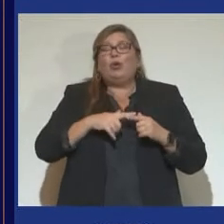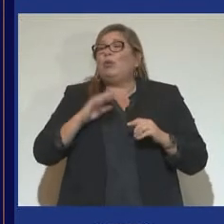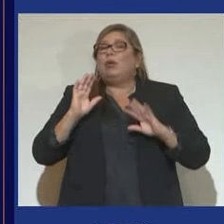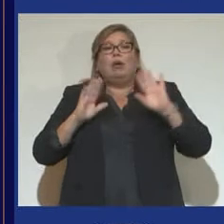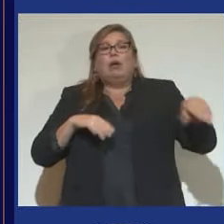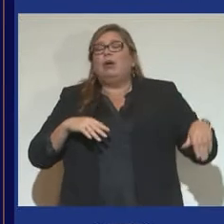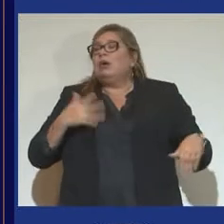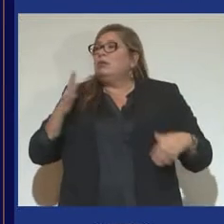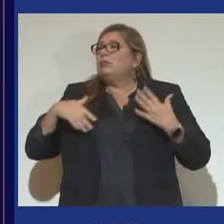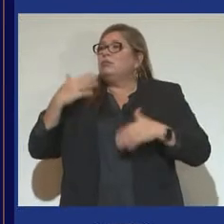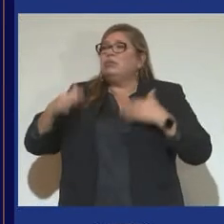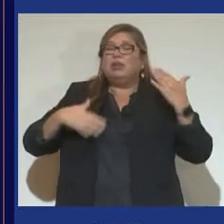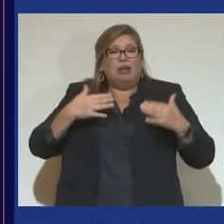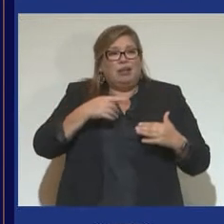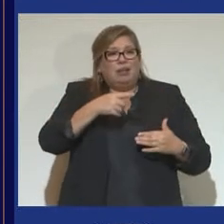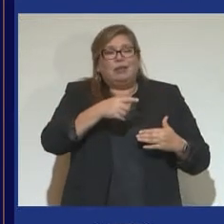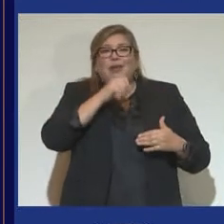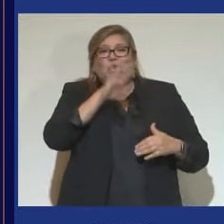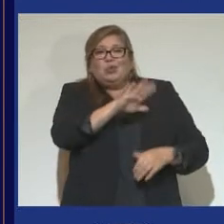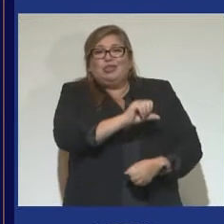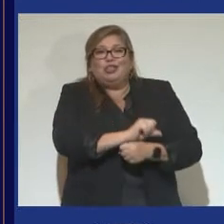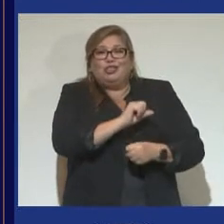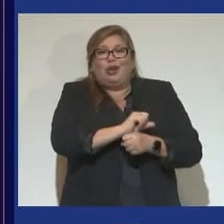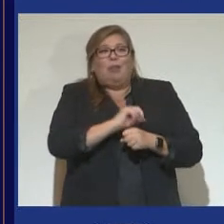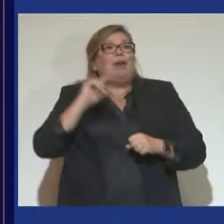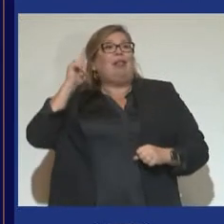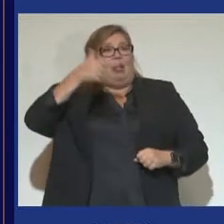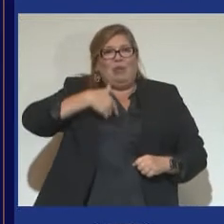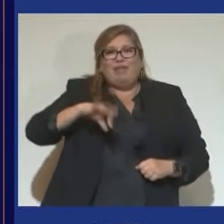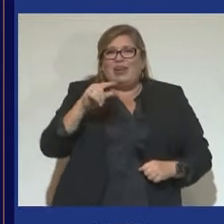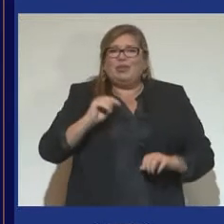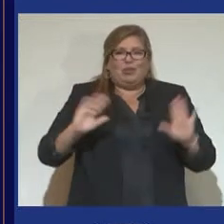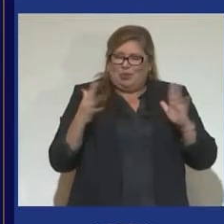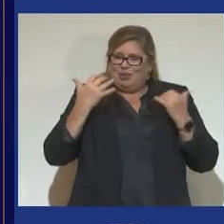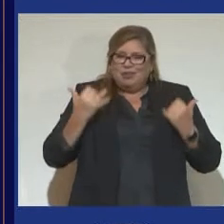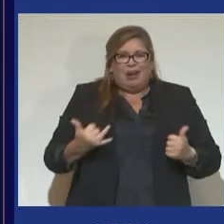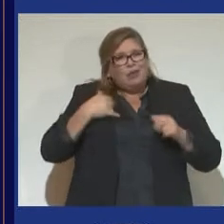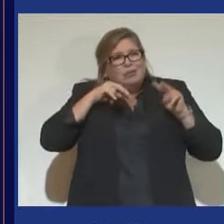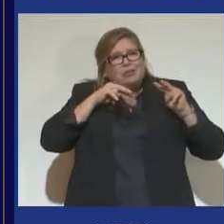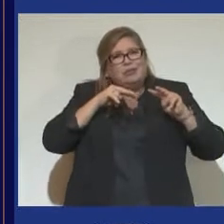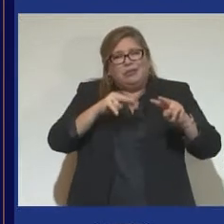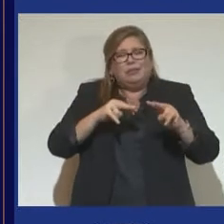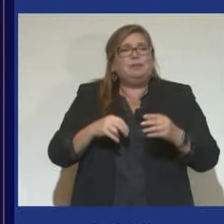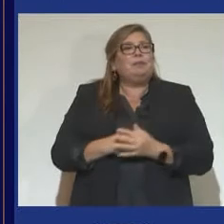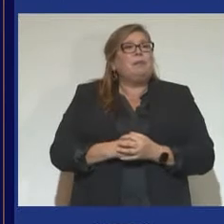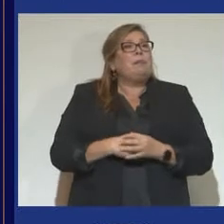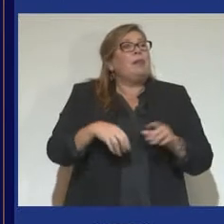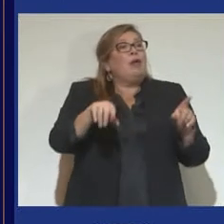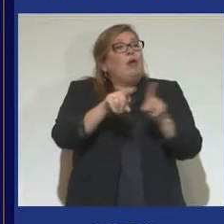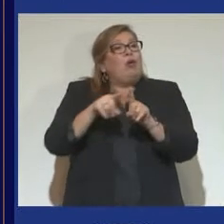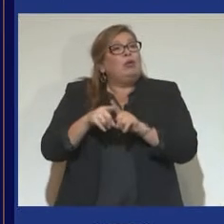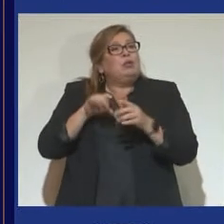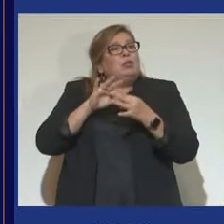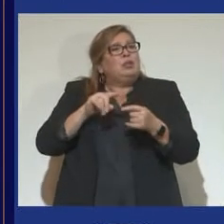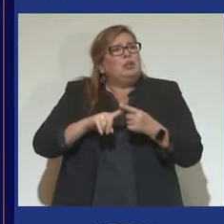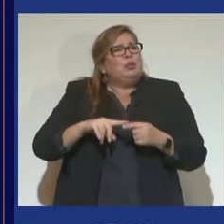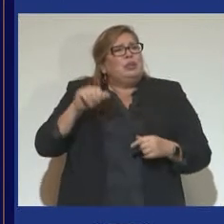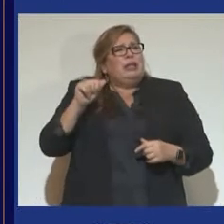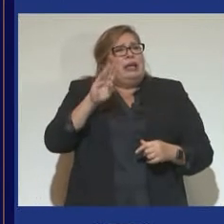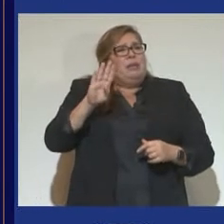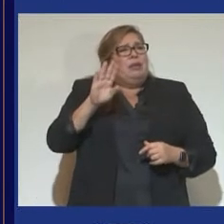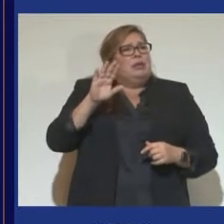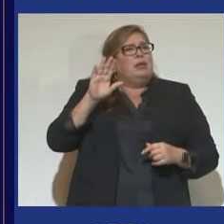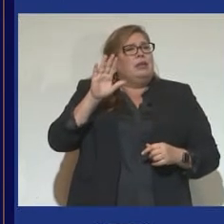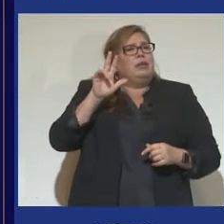se haga responsable al gobierno local para crear la producción o acrecentar la producción de viviendas y después implementar la propuesta de ley ave